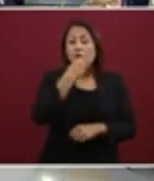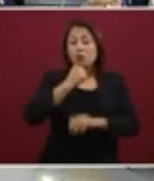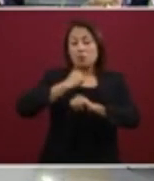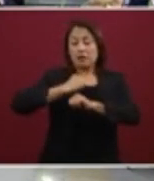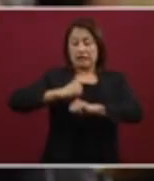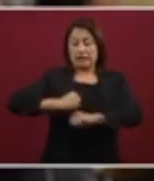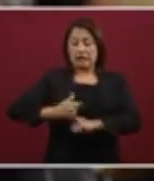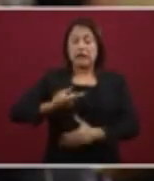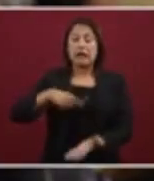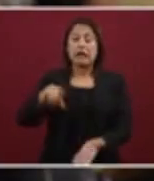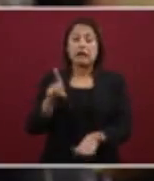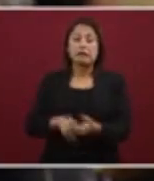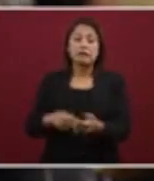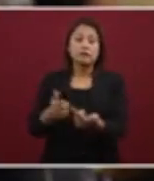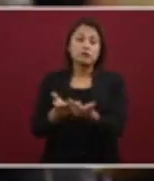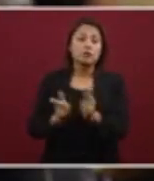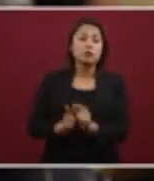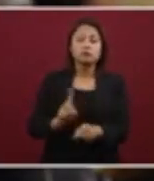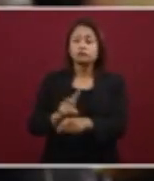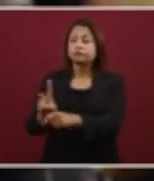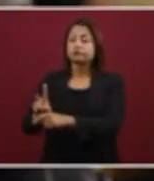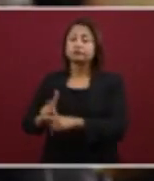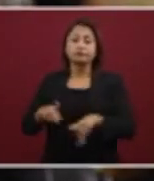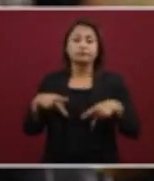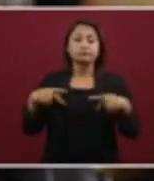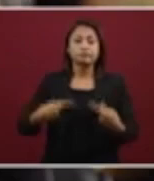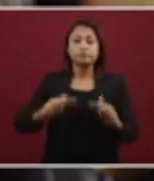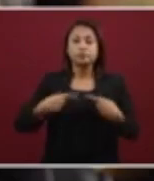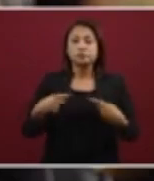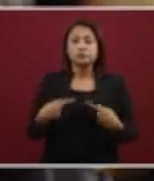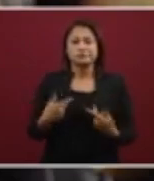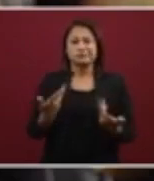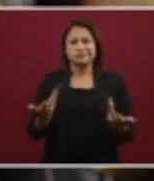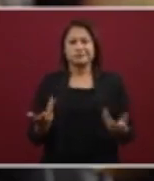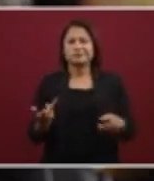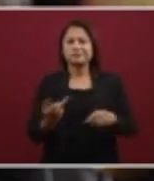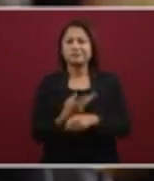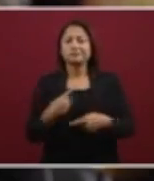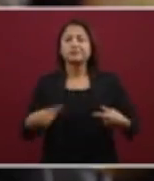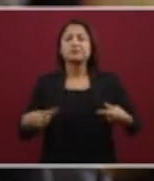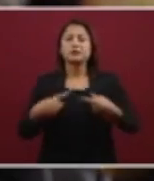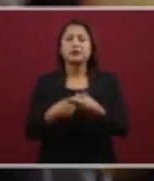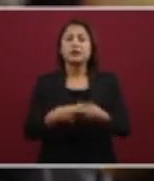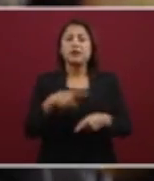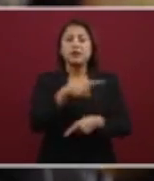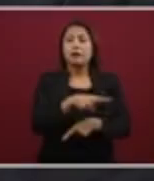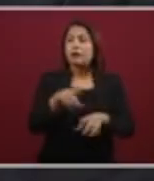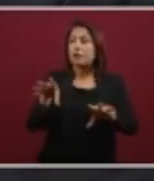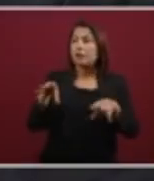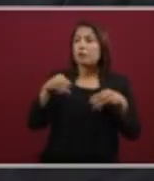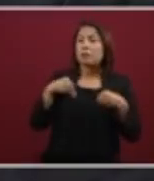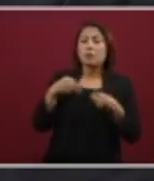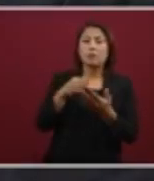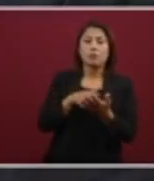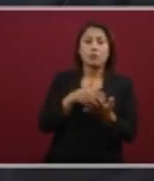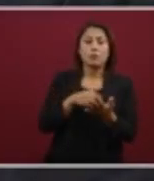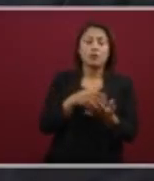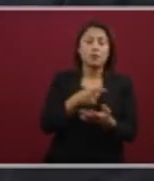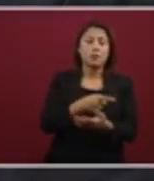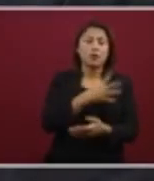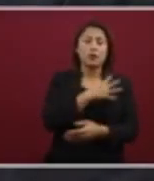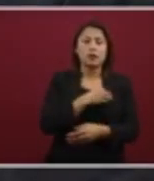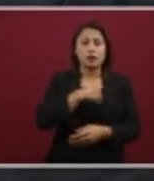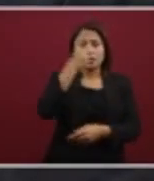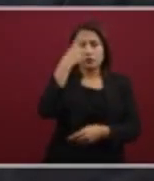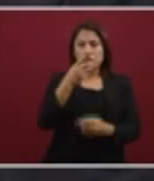víctimas. Y pese a que no tiene la guardia y custodia de la niña, pues ha conseguido amparos. El